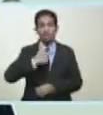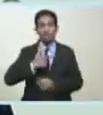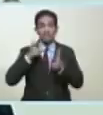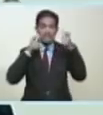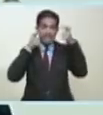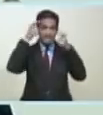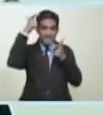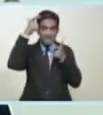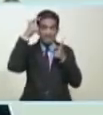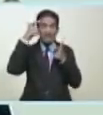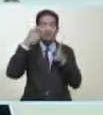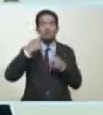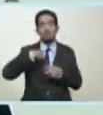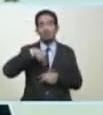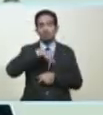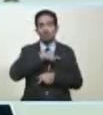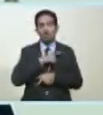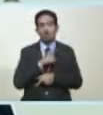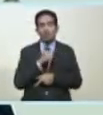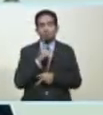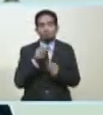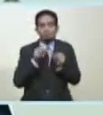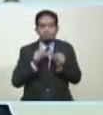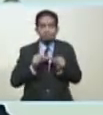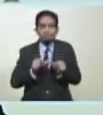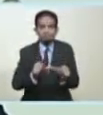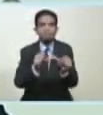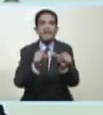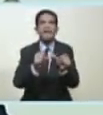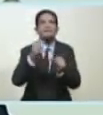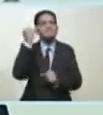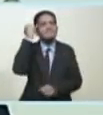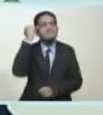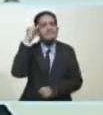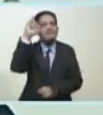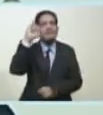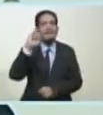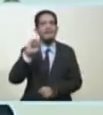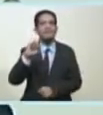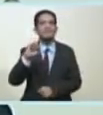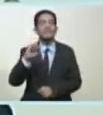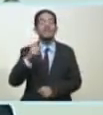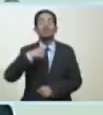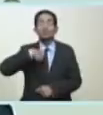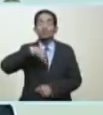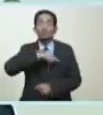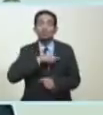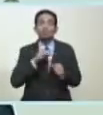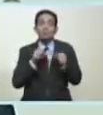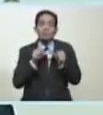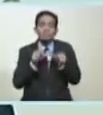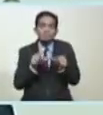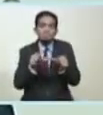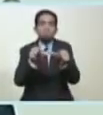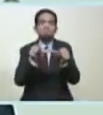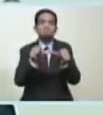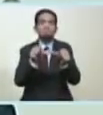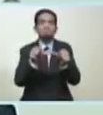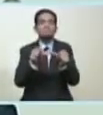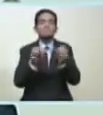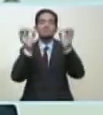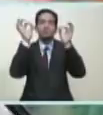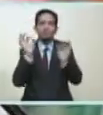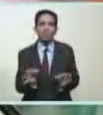somos coherentes. Somos perseverantes en la idea. Por eso mantenemos un bloque